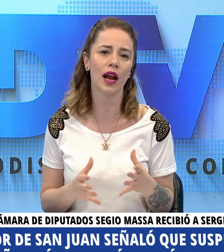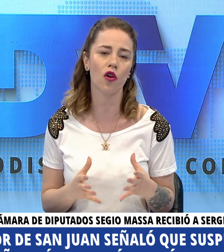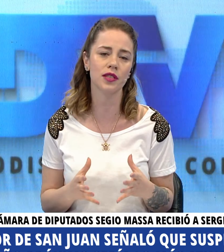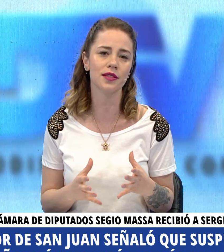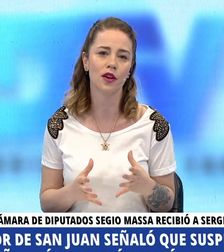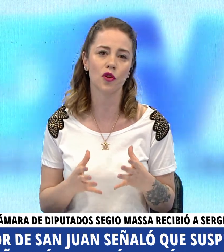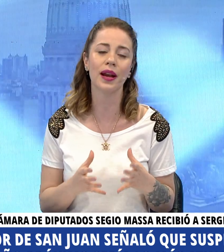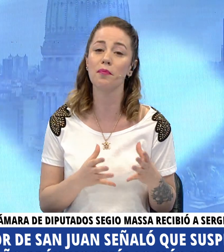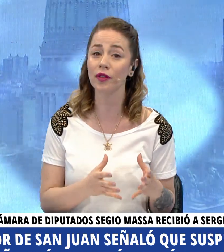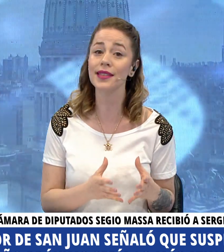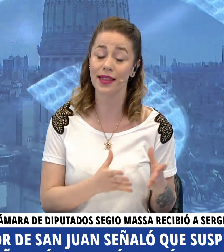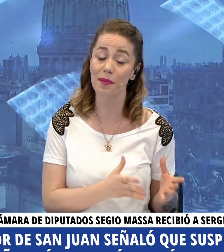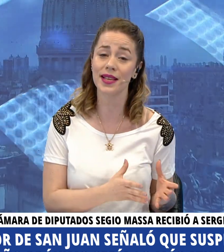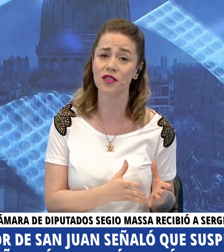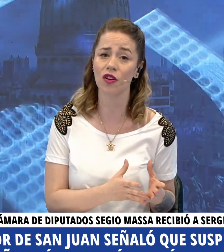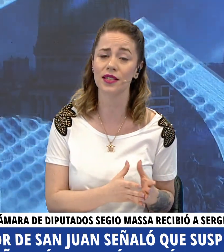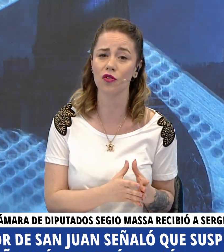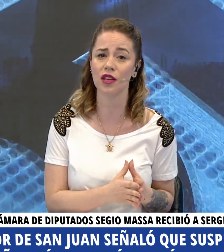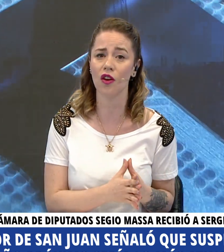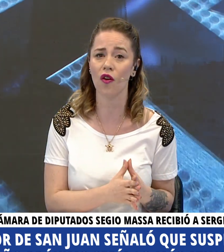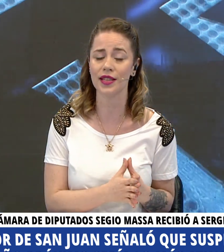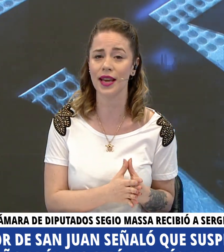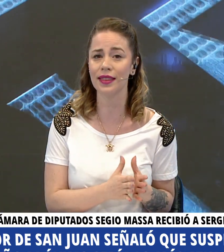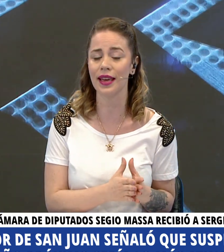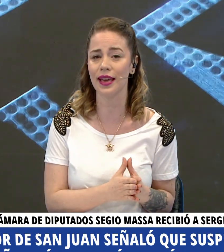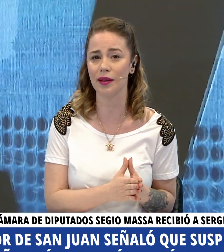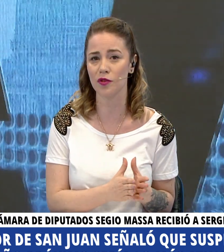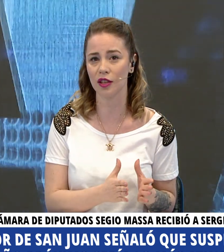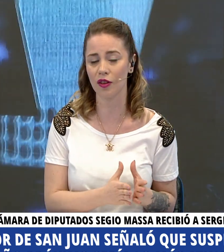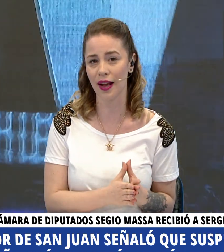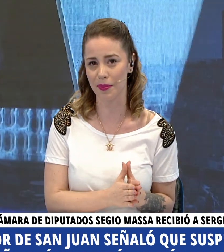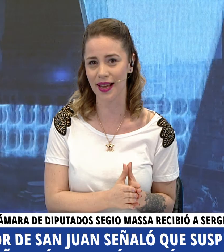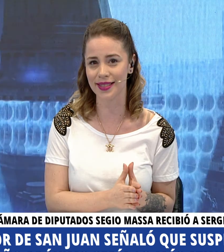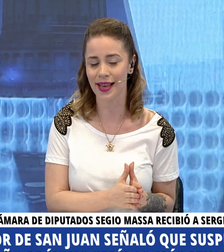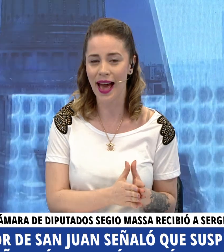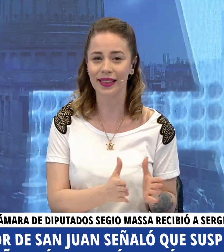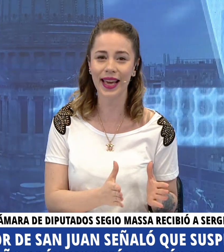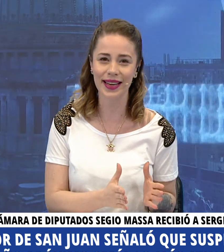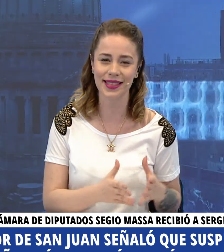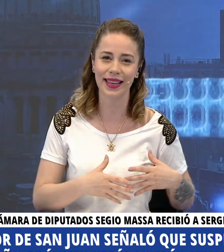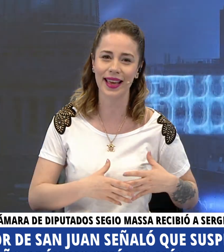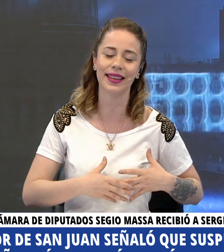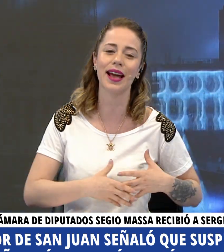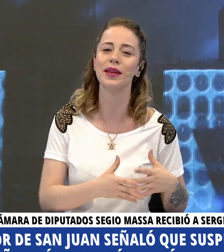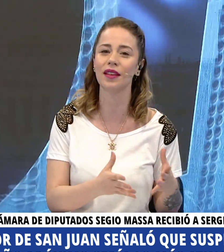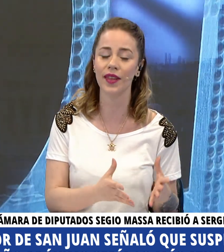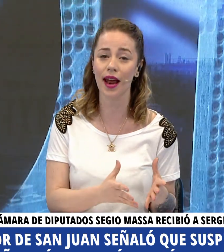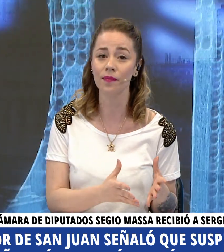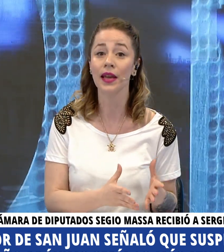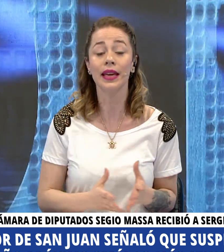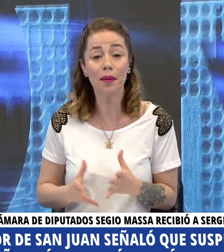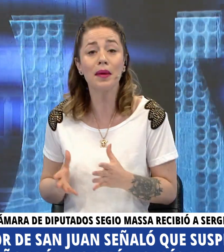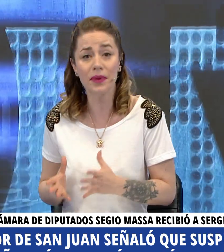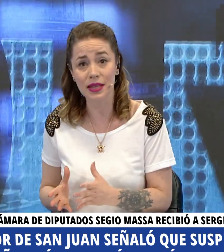entre otras cosas, sobre la importancia de la media sanción que se consiguió ayer de este proyecto de las capitales alternas de este gabinete